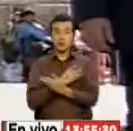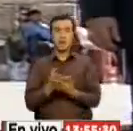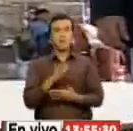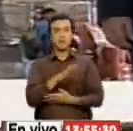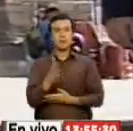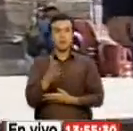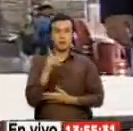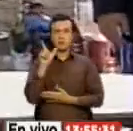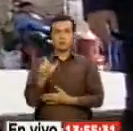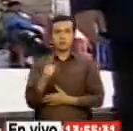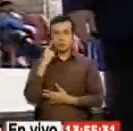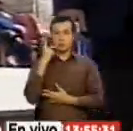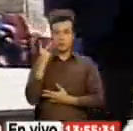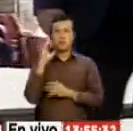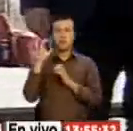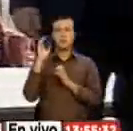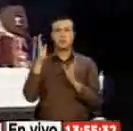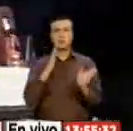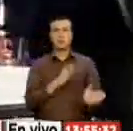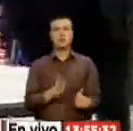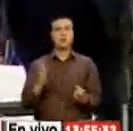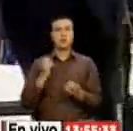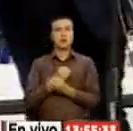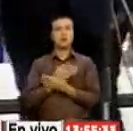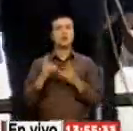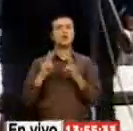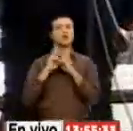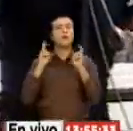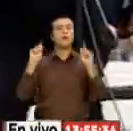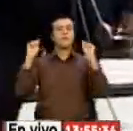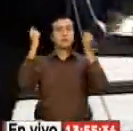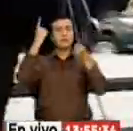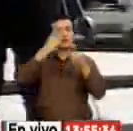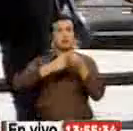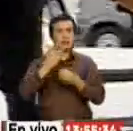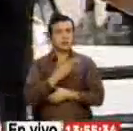aproximarnos a uno de ellos para conversar al respecto de por las fiestas de